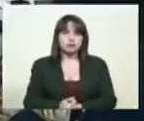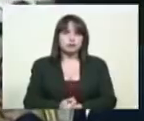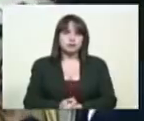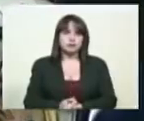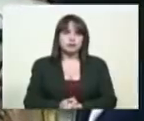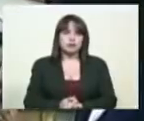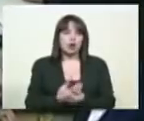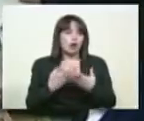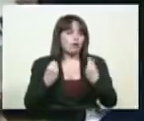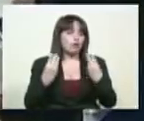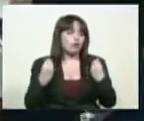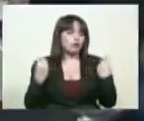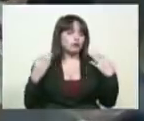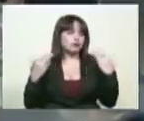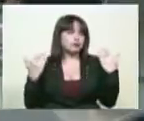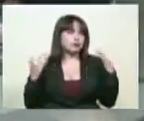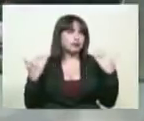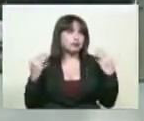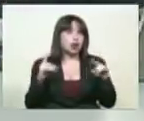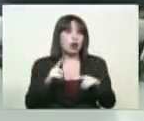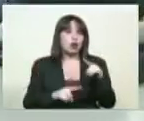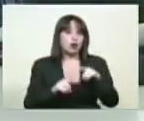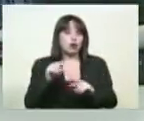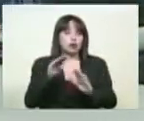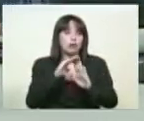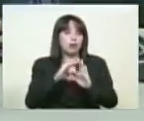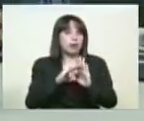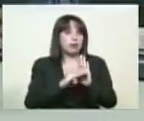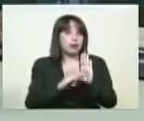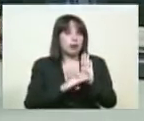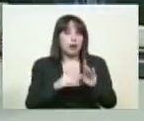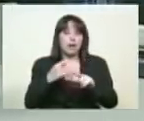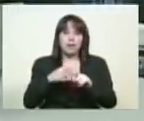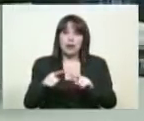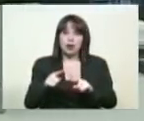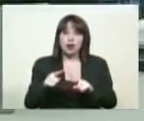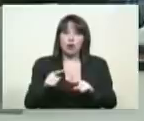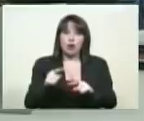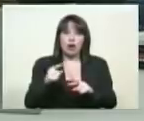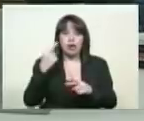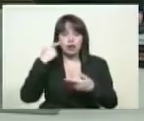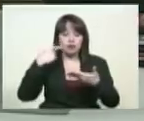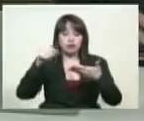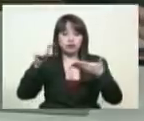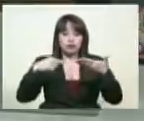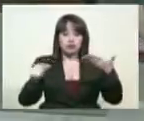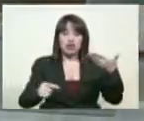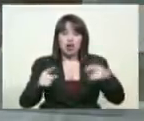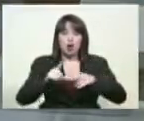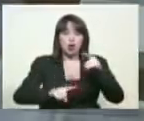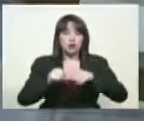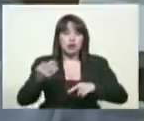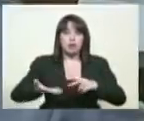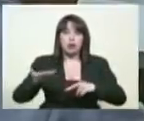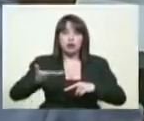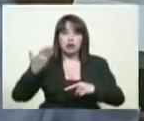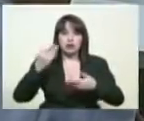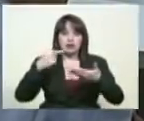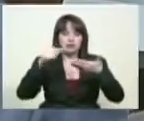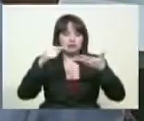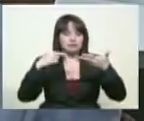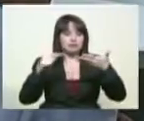son muchas cosas que están en la agenda pero debemos priorizar al pelo al detalle